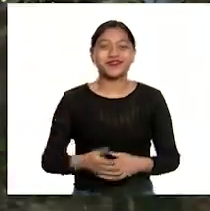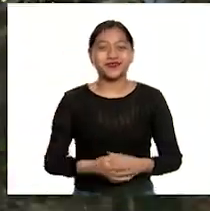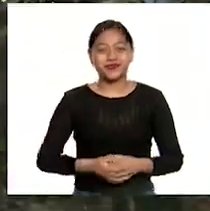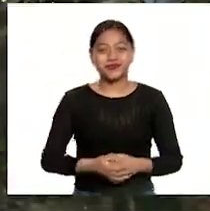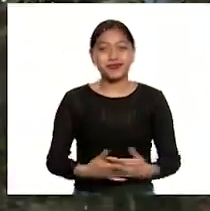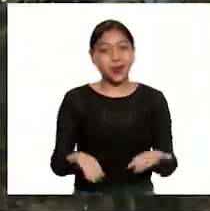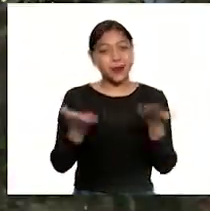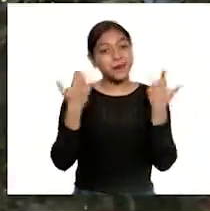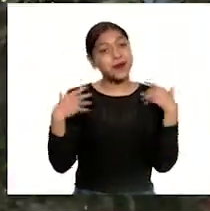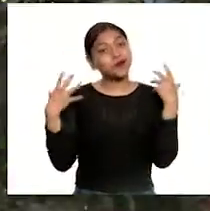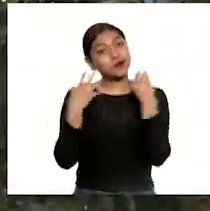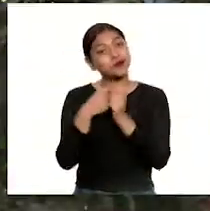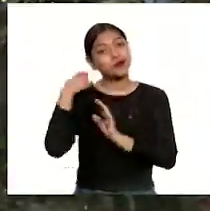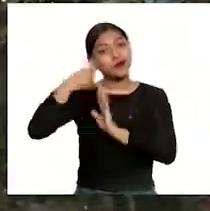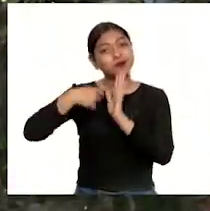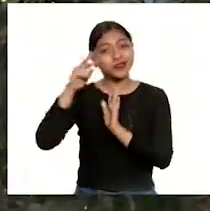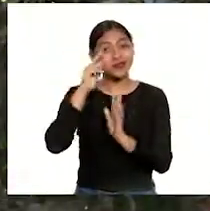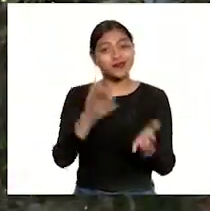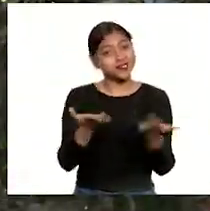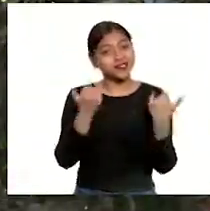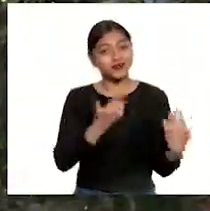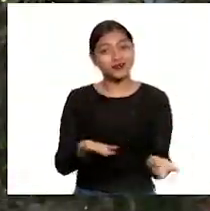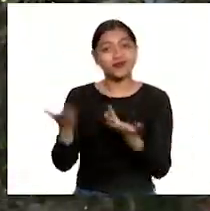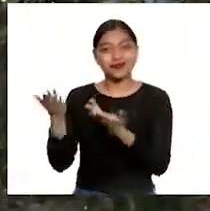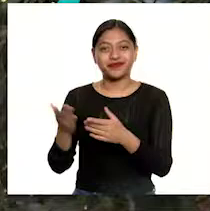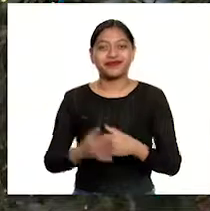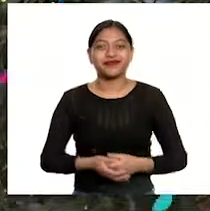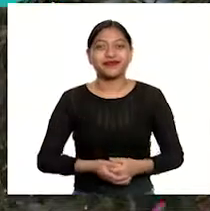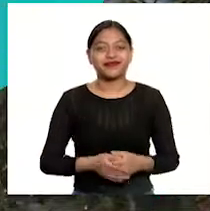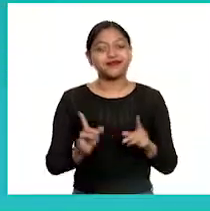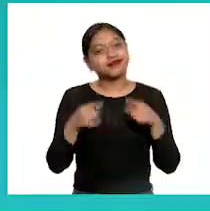¡Hola! ¡Vamos a ver el siguiente video!